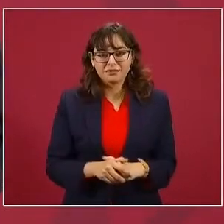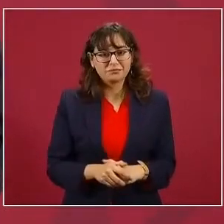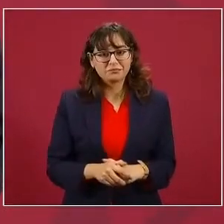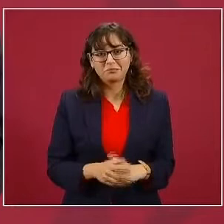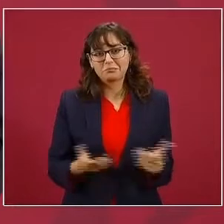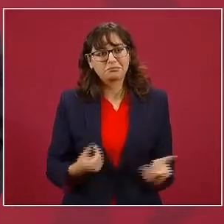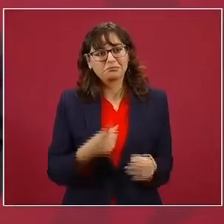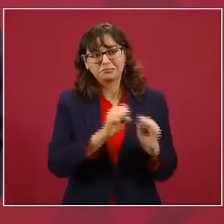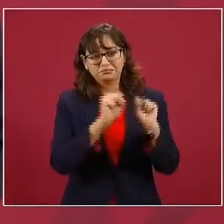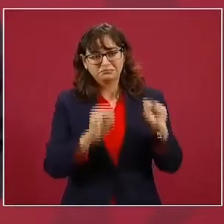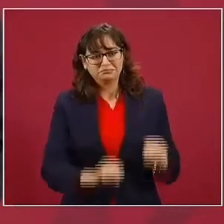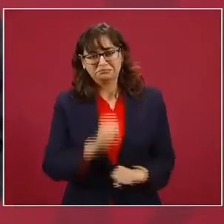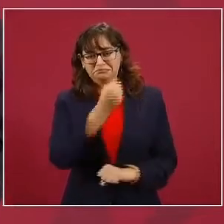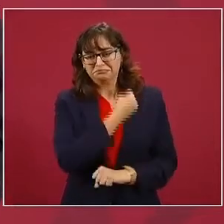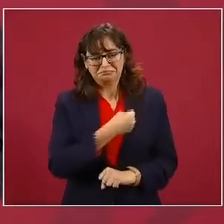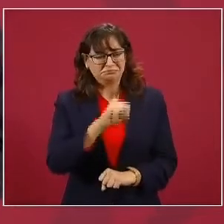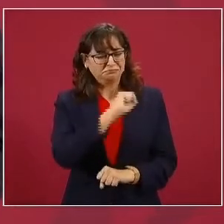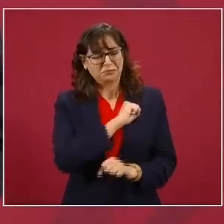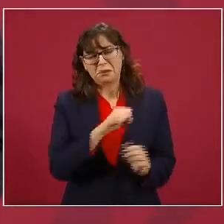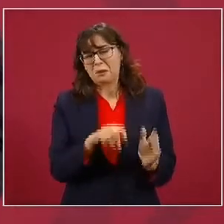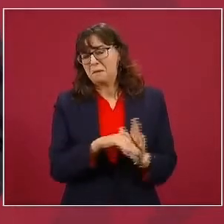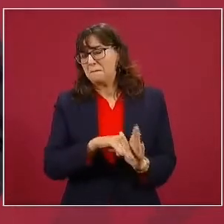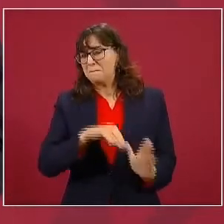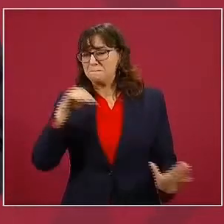totalmente deficiente,